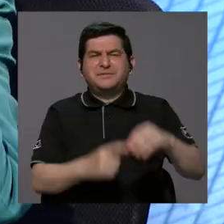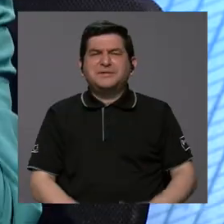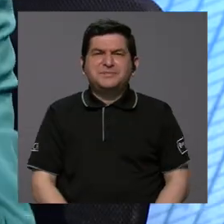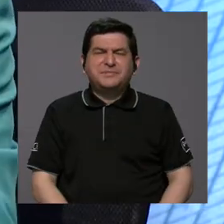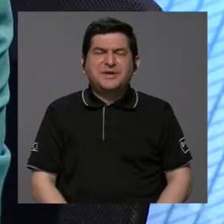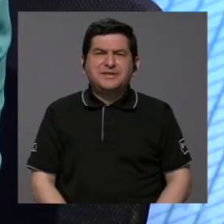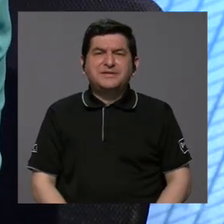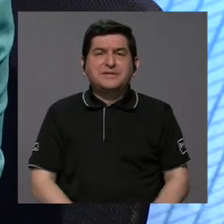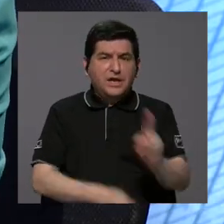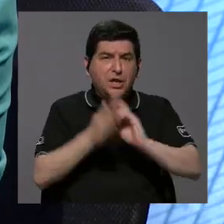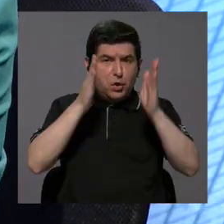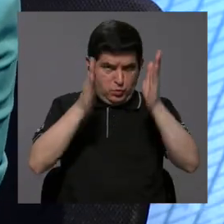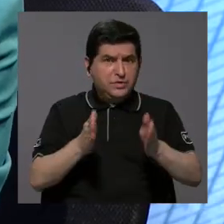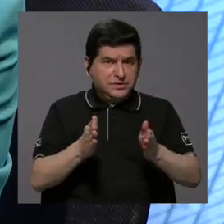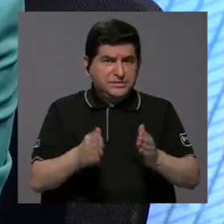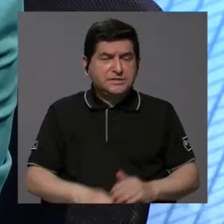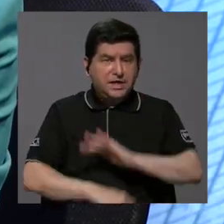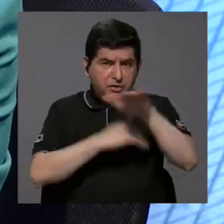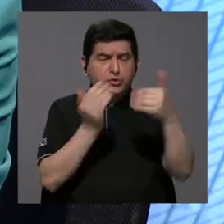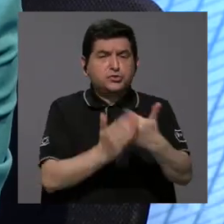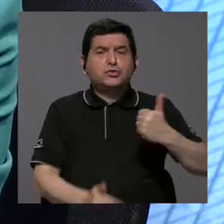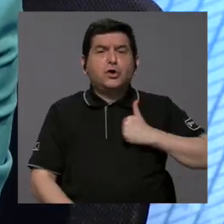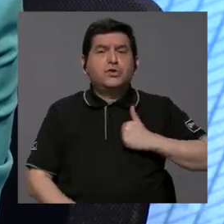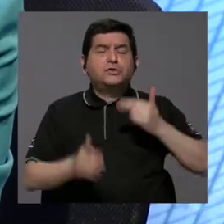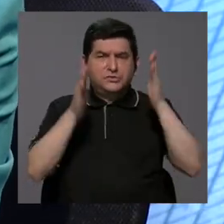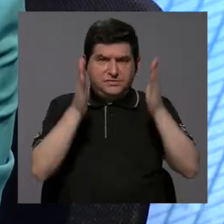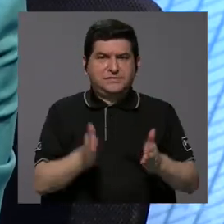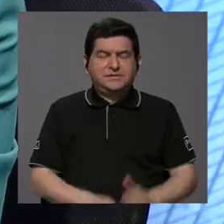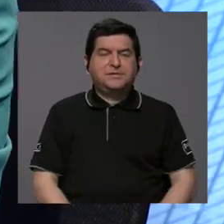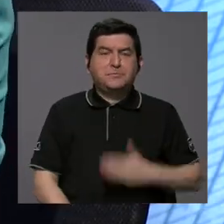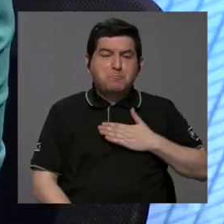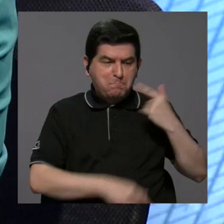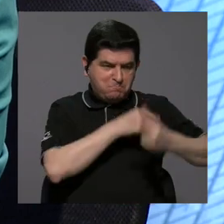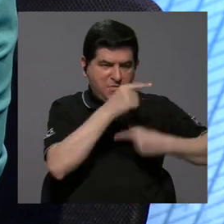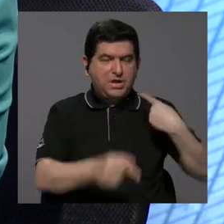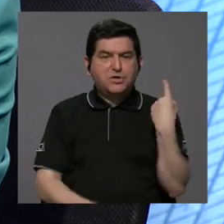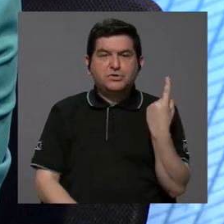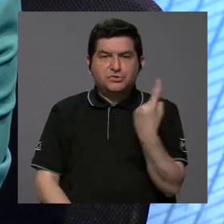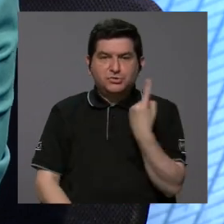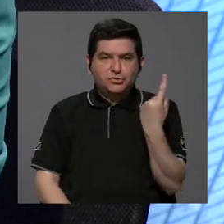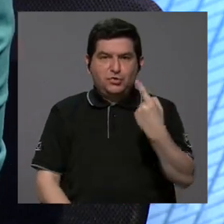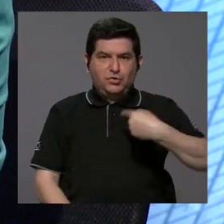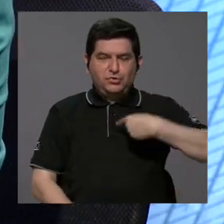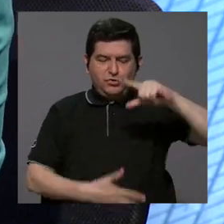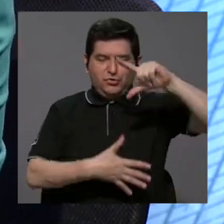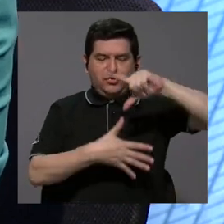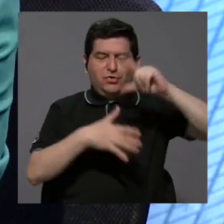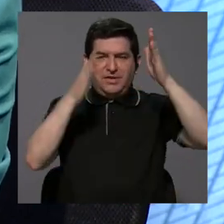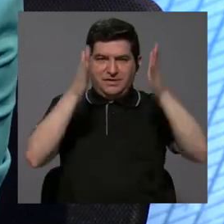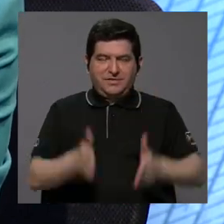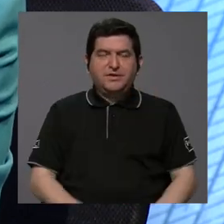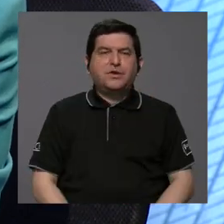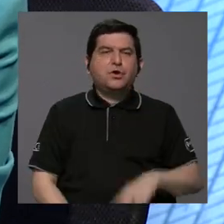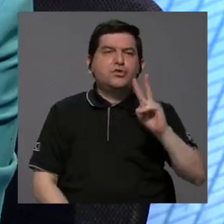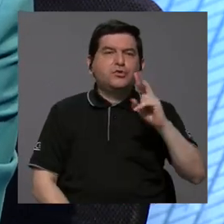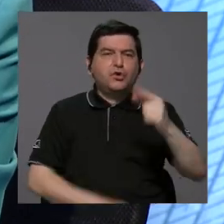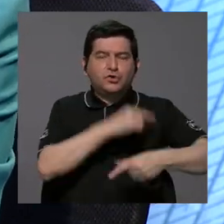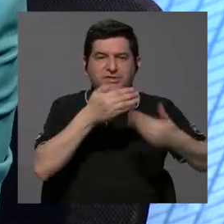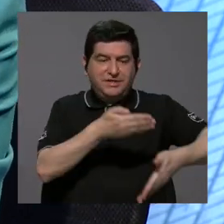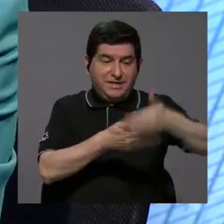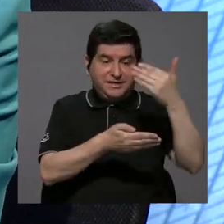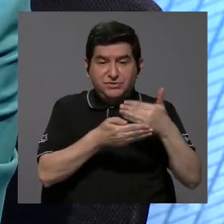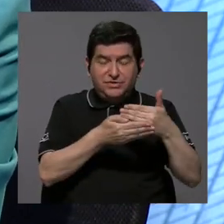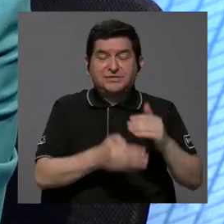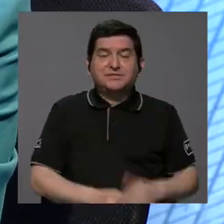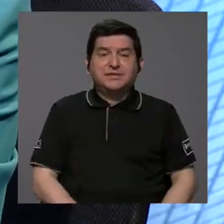tipo universitario y casi todos canadienses en mi generación yo era la única latinoamericana y dos generaciones arriba había